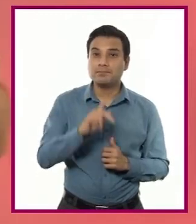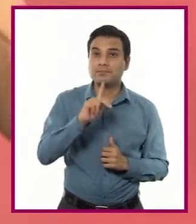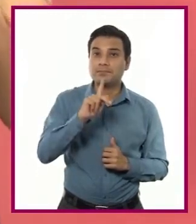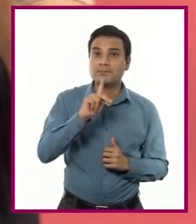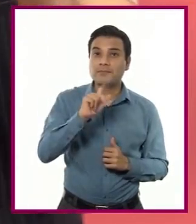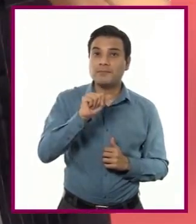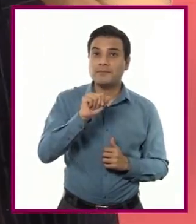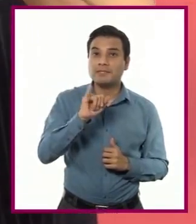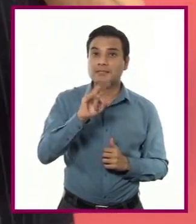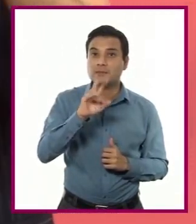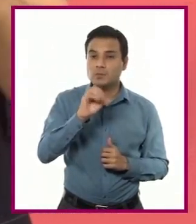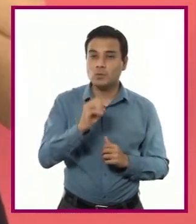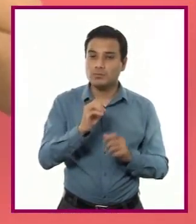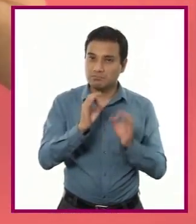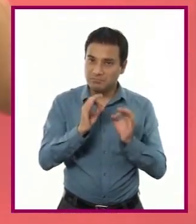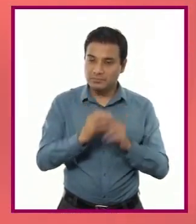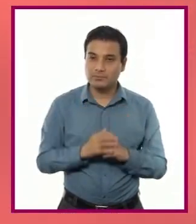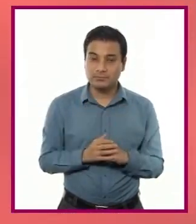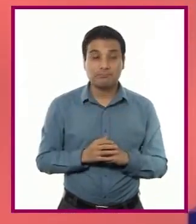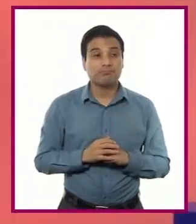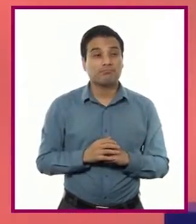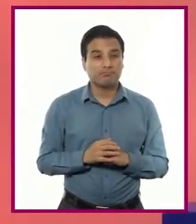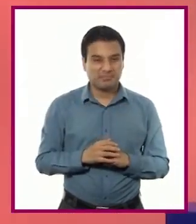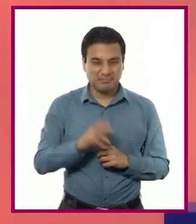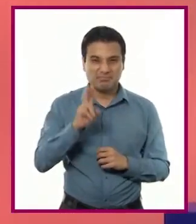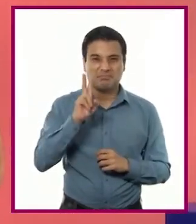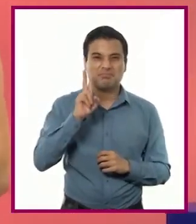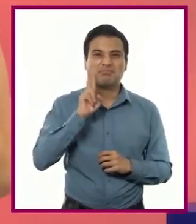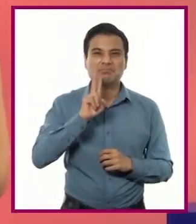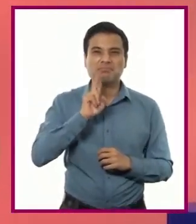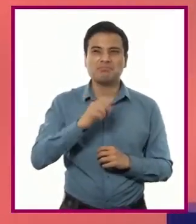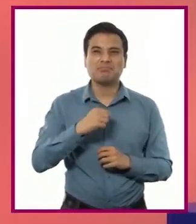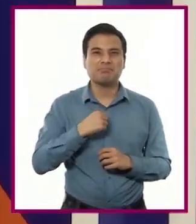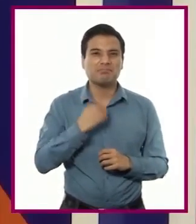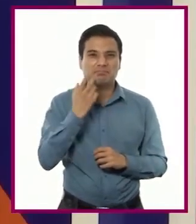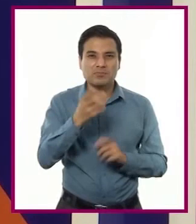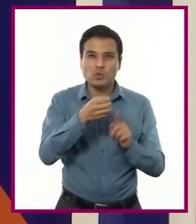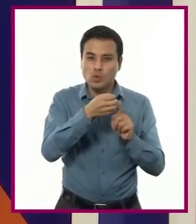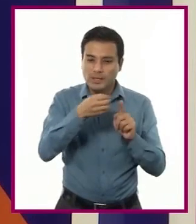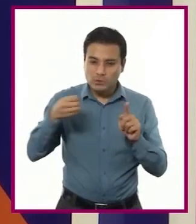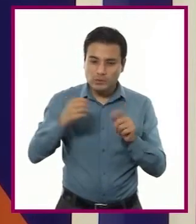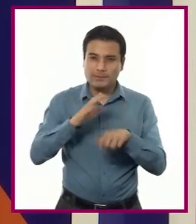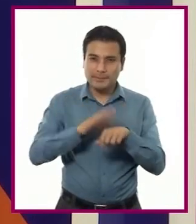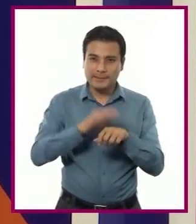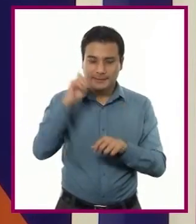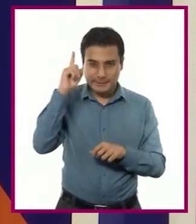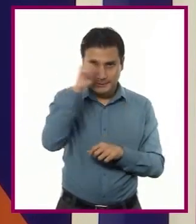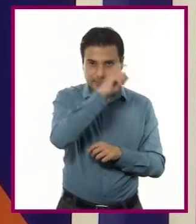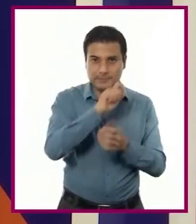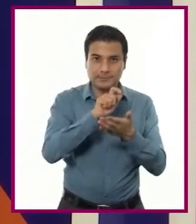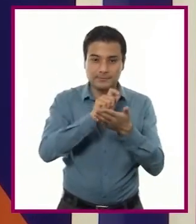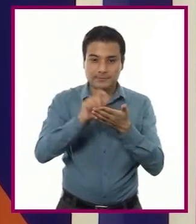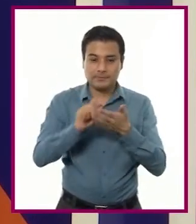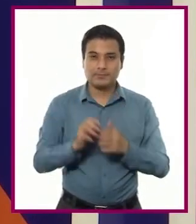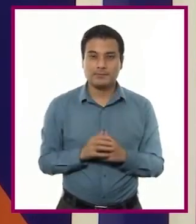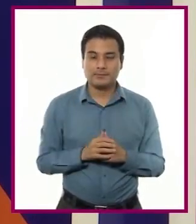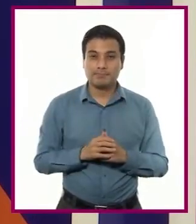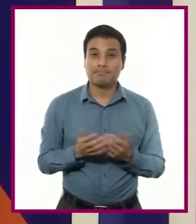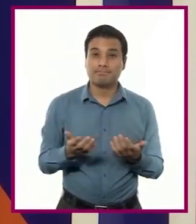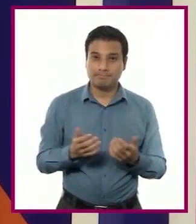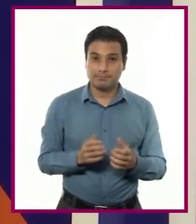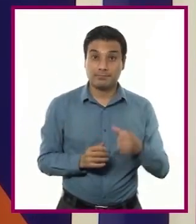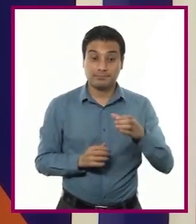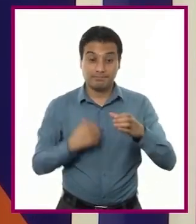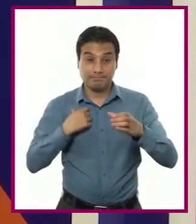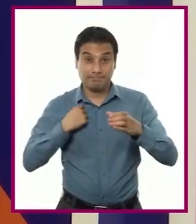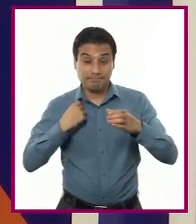Gracias, maestro. Incluso estoy viendo incorporar oraciones complejas. Ya lo veo. Eso de se colocó un paño